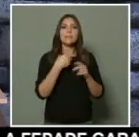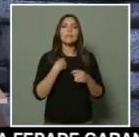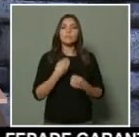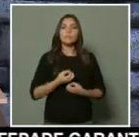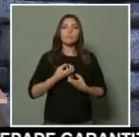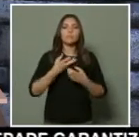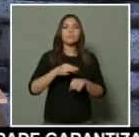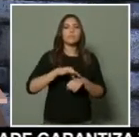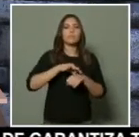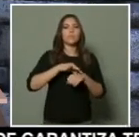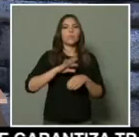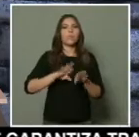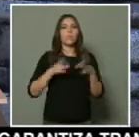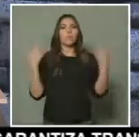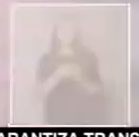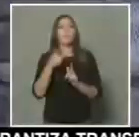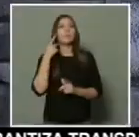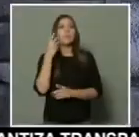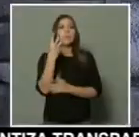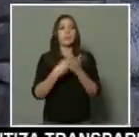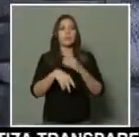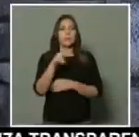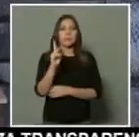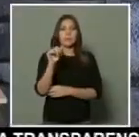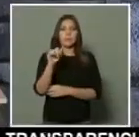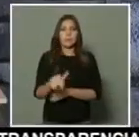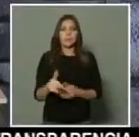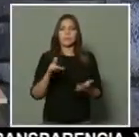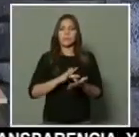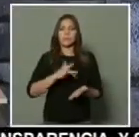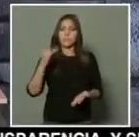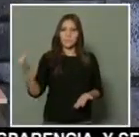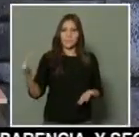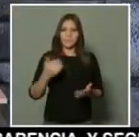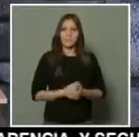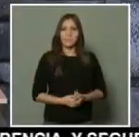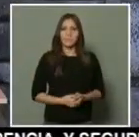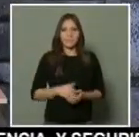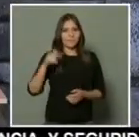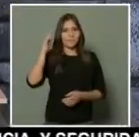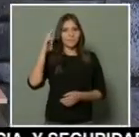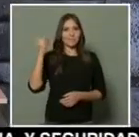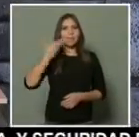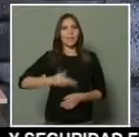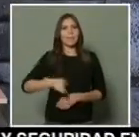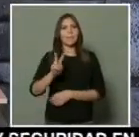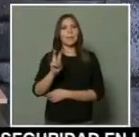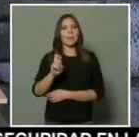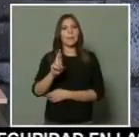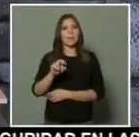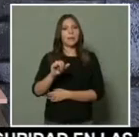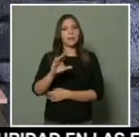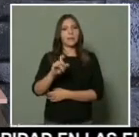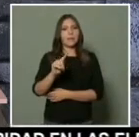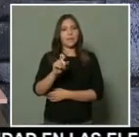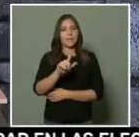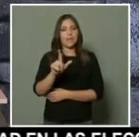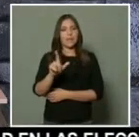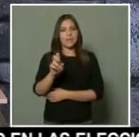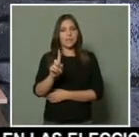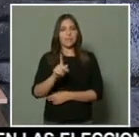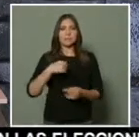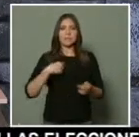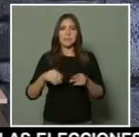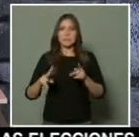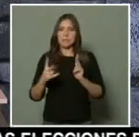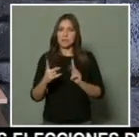eficiente de los recursos hídricos en la capital, mientras que Berenice Telles Hernández, de la Coalición por la Ciudad de México al Frente, propuso poner especial atención en